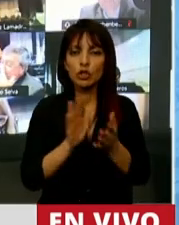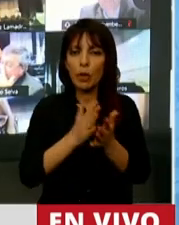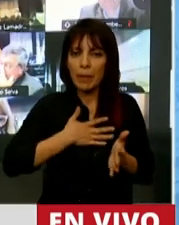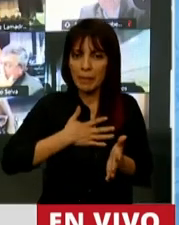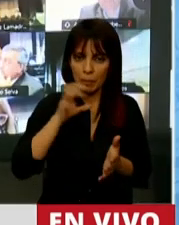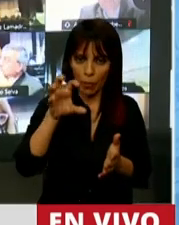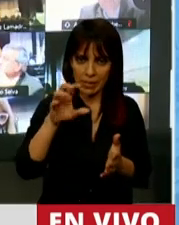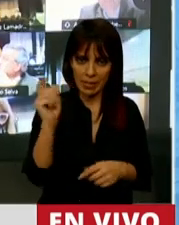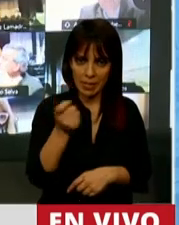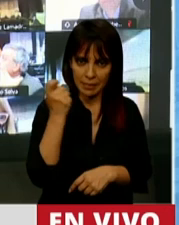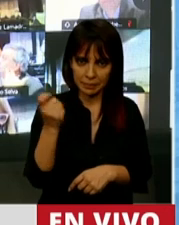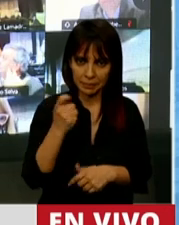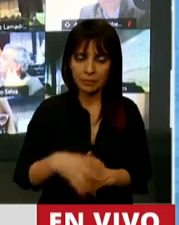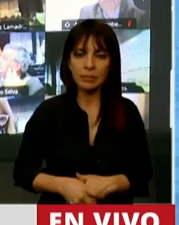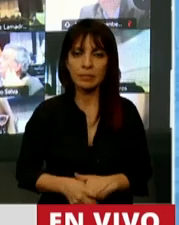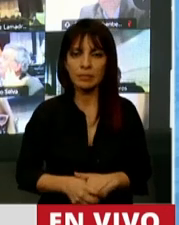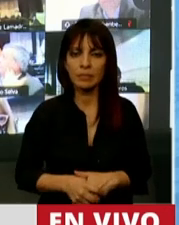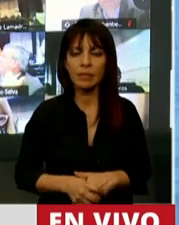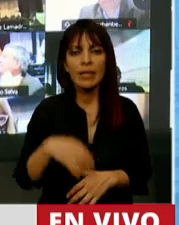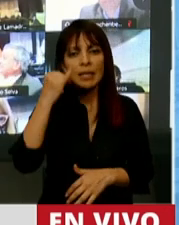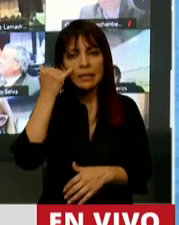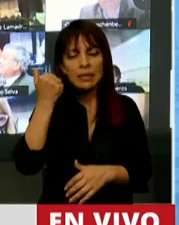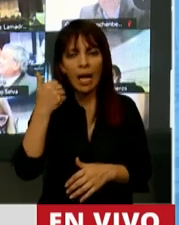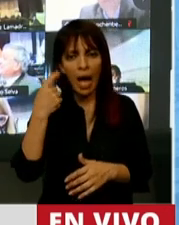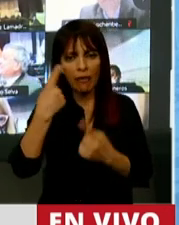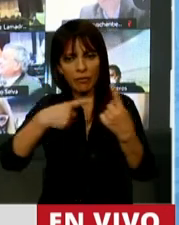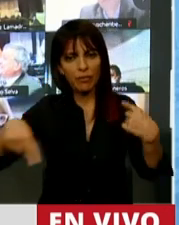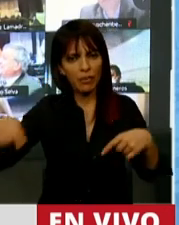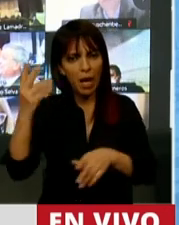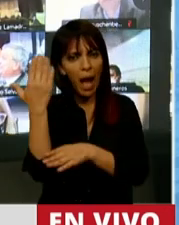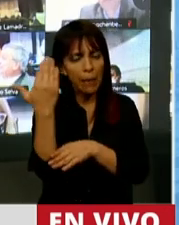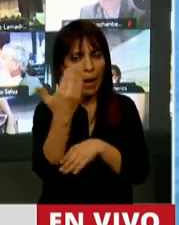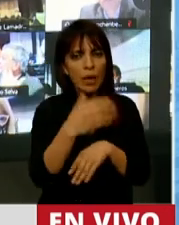provincia, La Pampa. Ya han hablado varios legisladores, pero